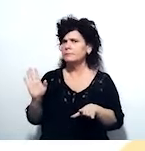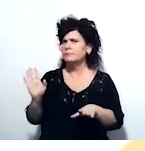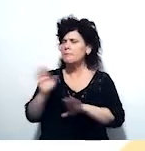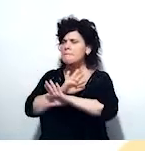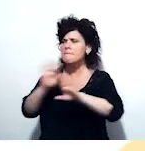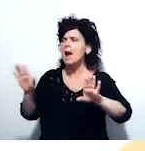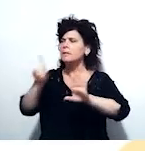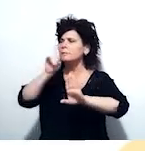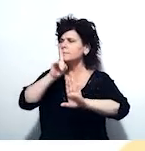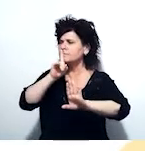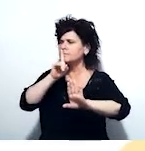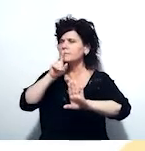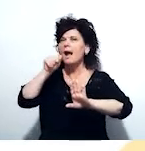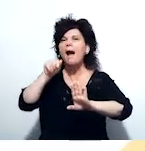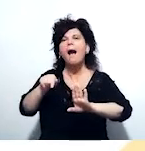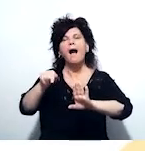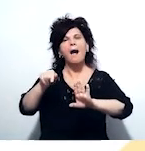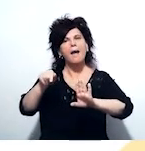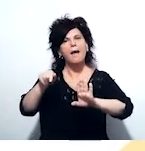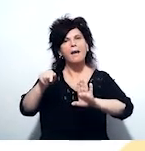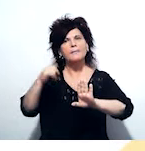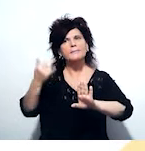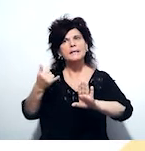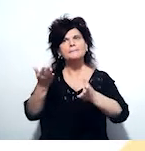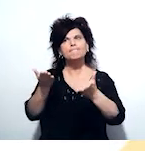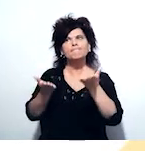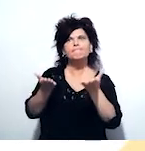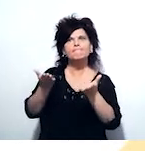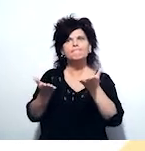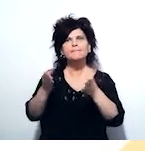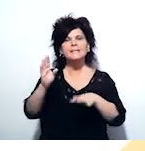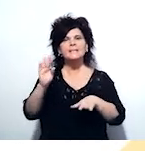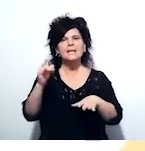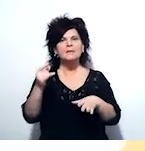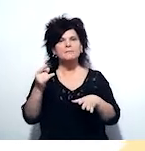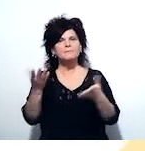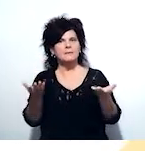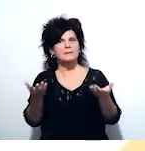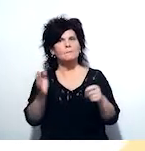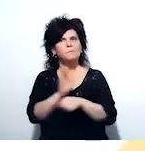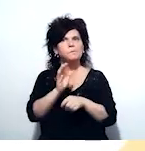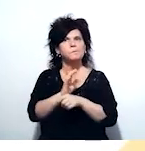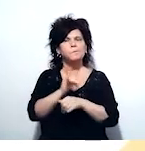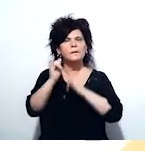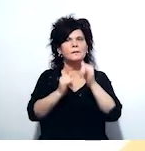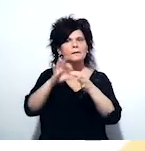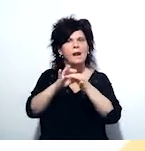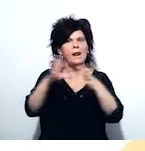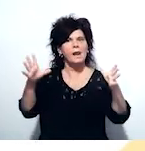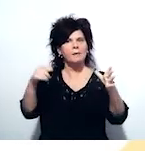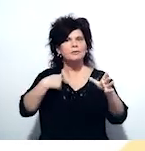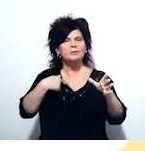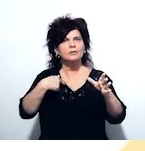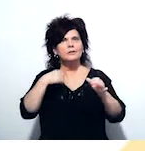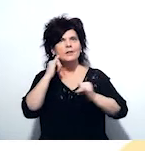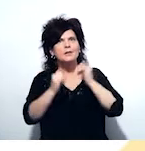que se callen. Y ahí hay un balance muy difícil entre qué es libertad de expresión y cuánto puedo yo